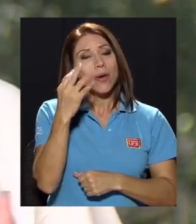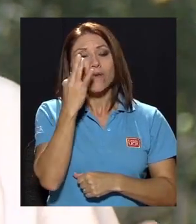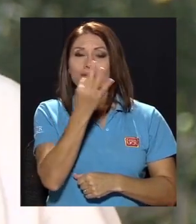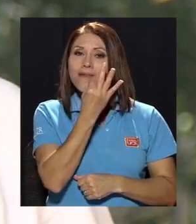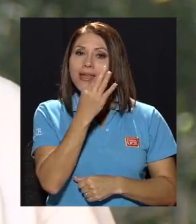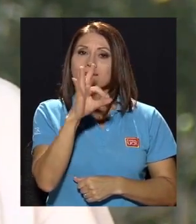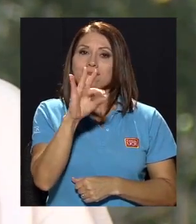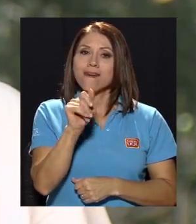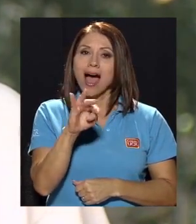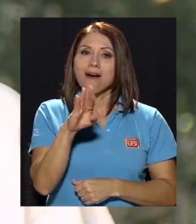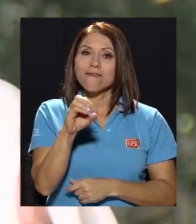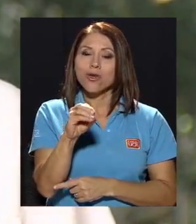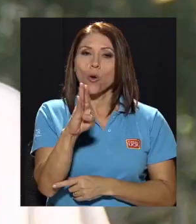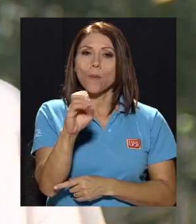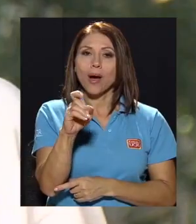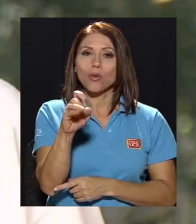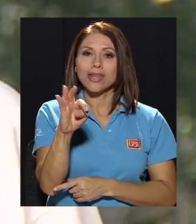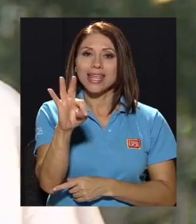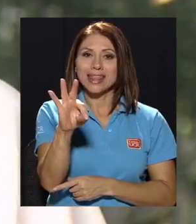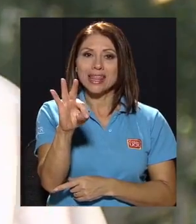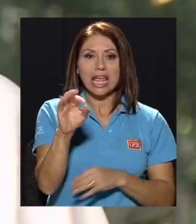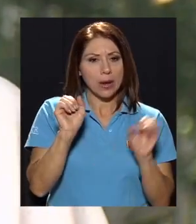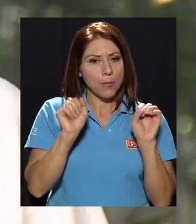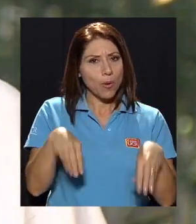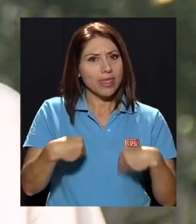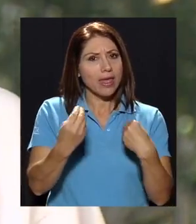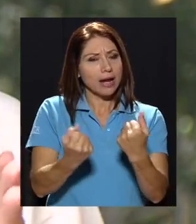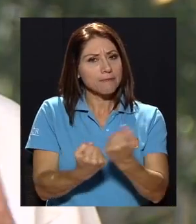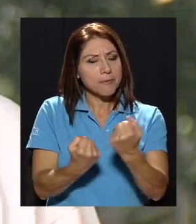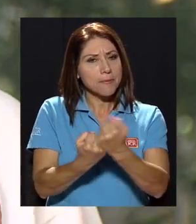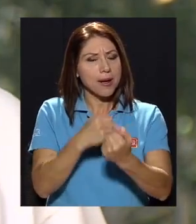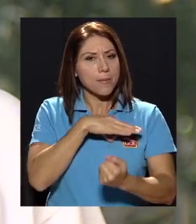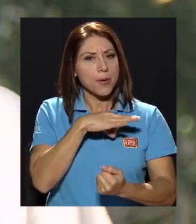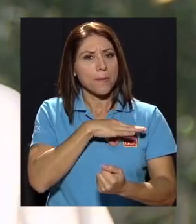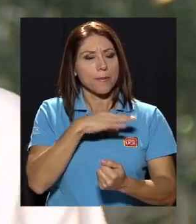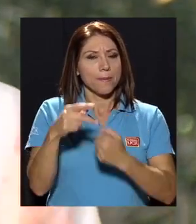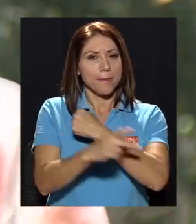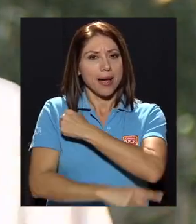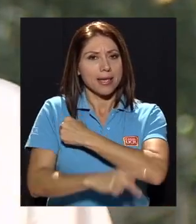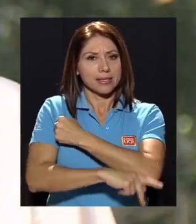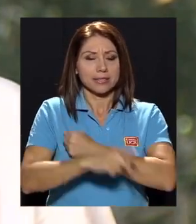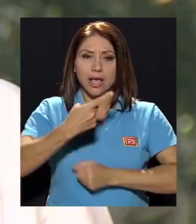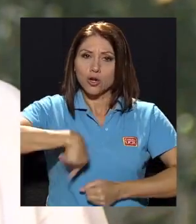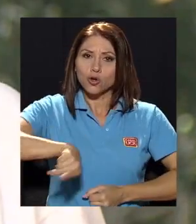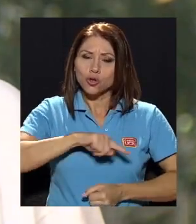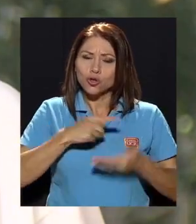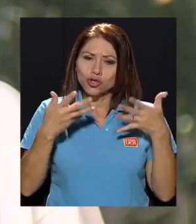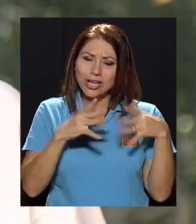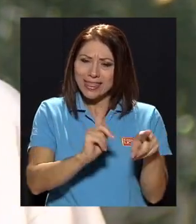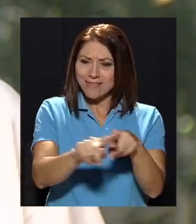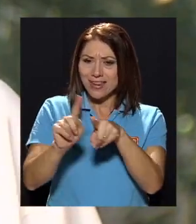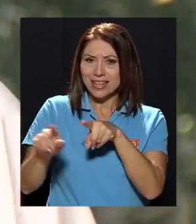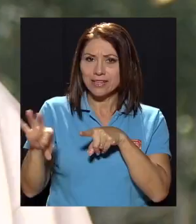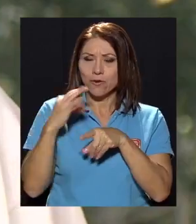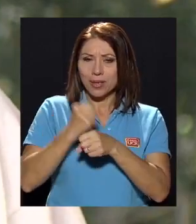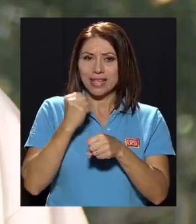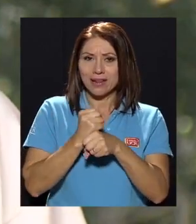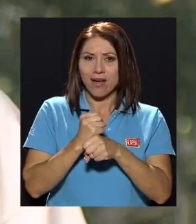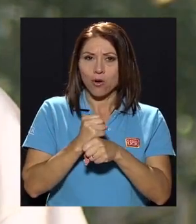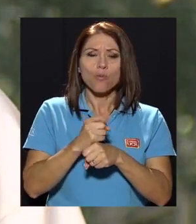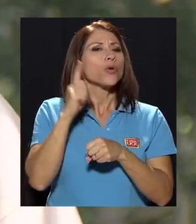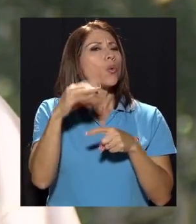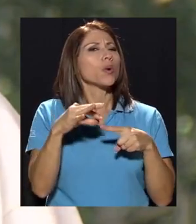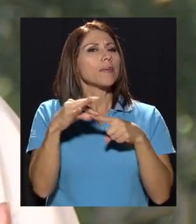como una enorme oportunidad de hacer contribuciones al país. Hemos ido tomando algunas líneas de trabajo y una de las fundamentales es el